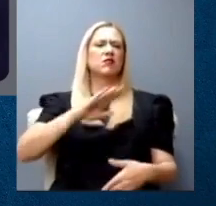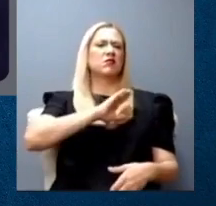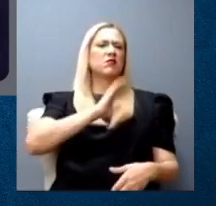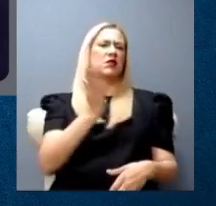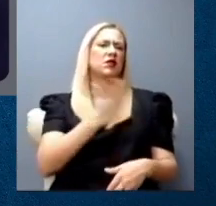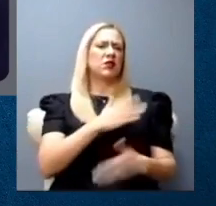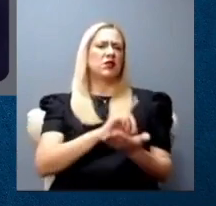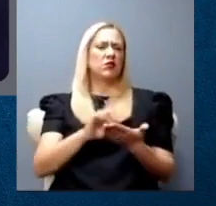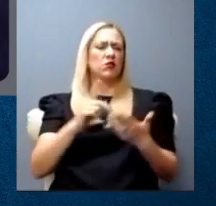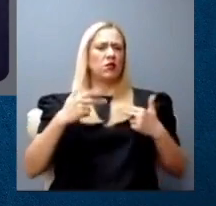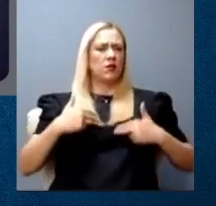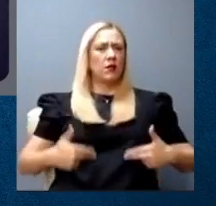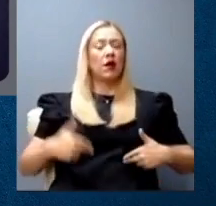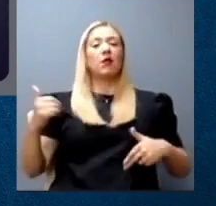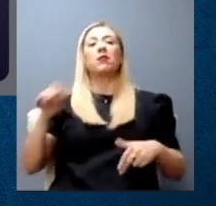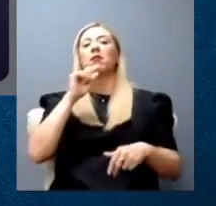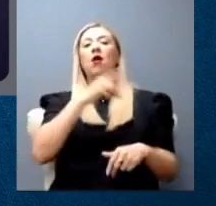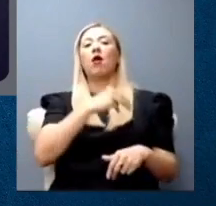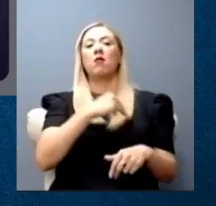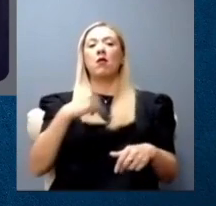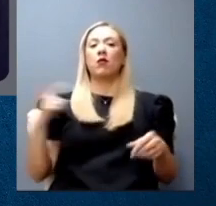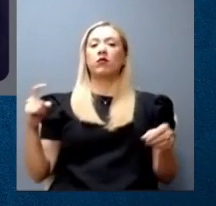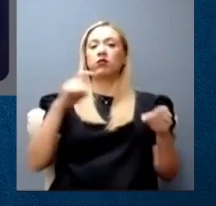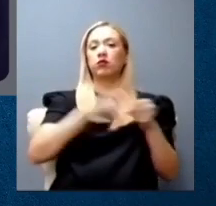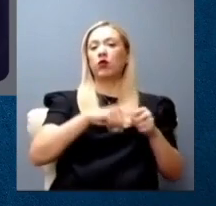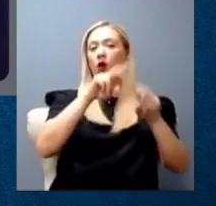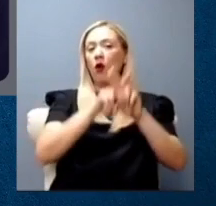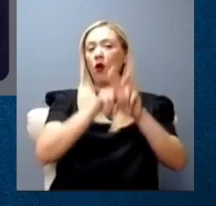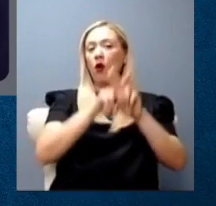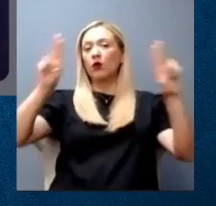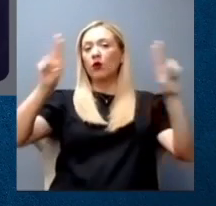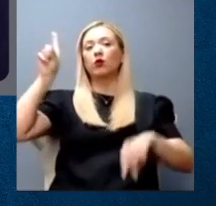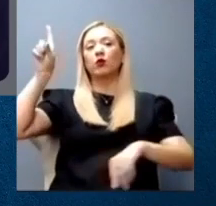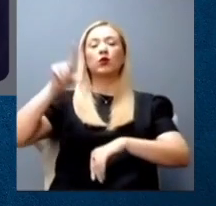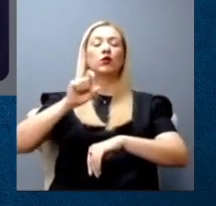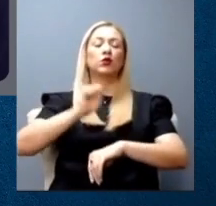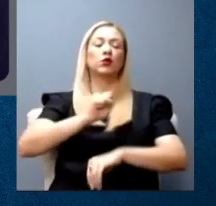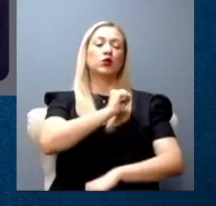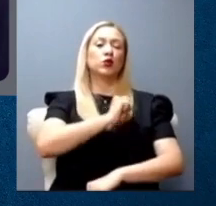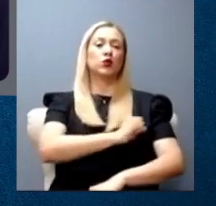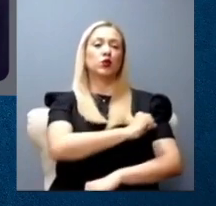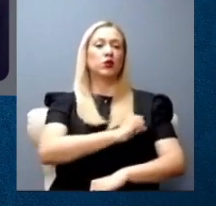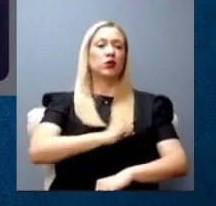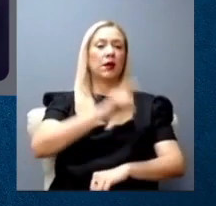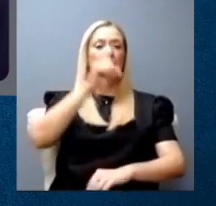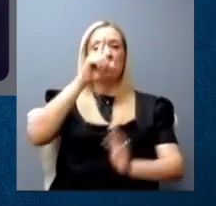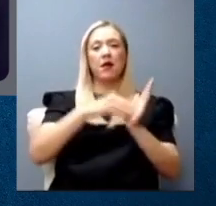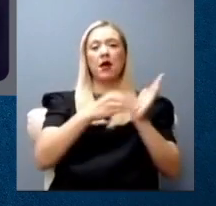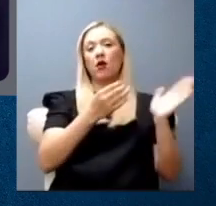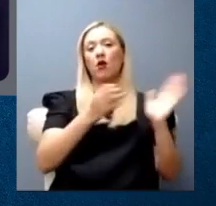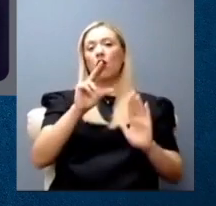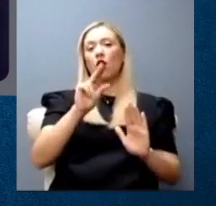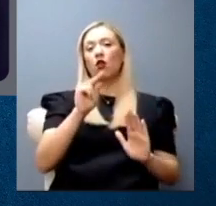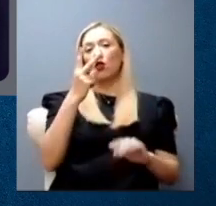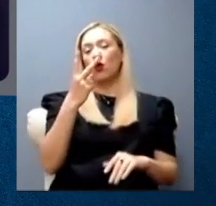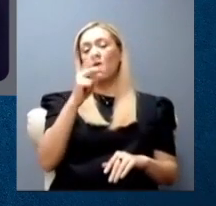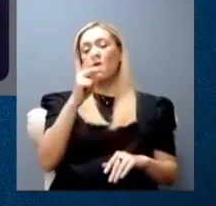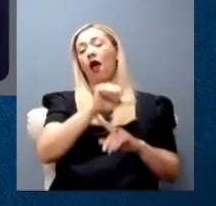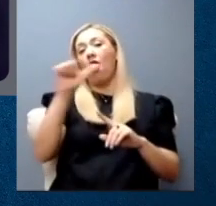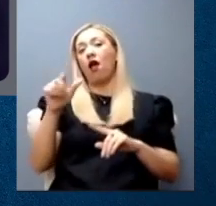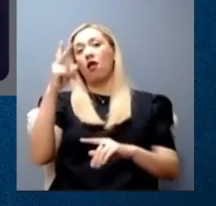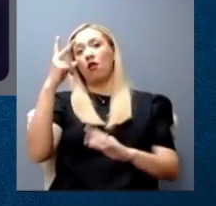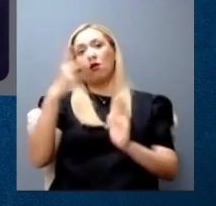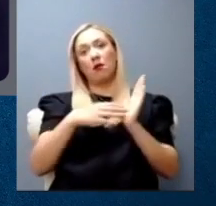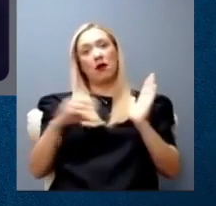del Alto Comisionado de las Naciones Unidas para los Derechos Humanos en Ginebra de 1982 a 2005. Autor de